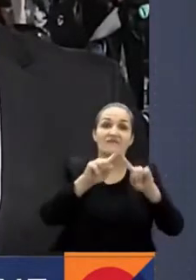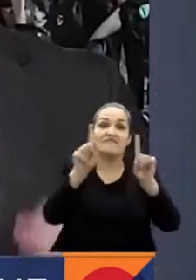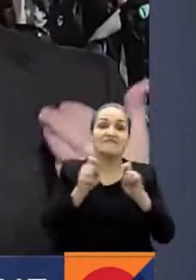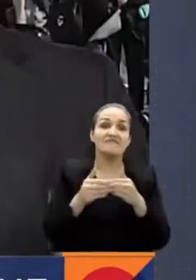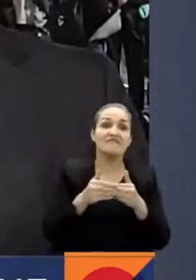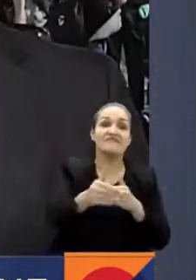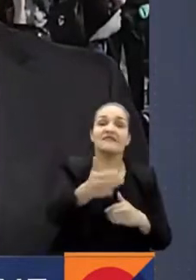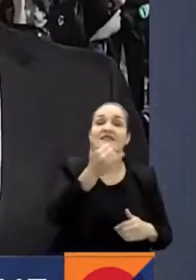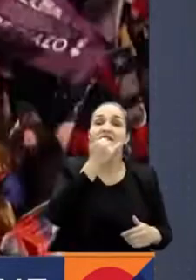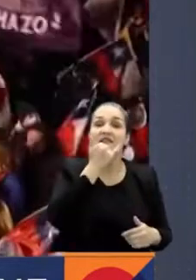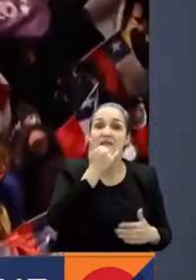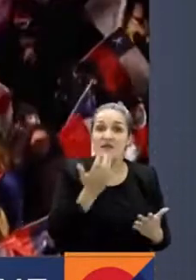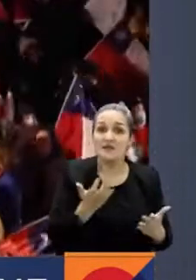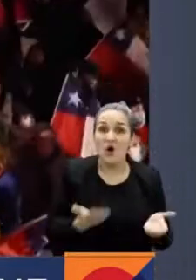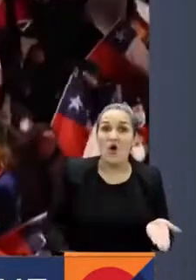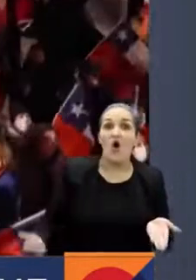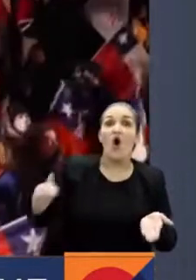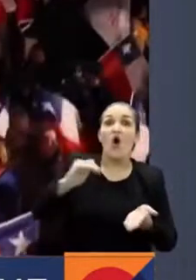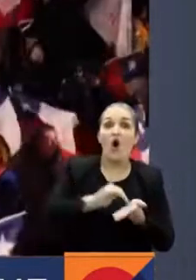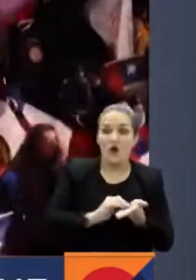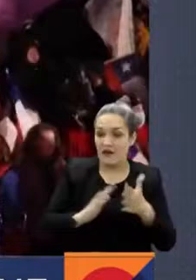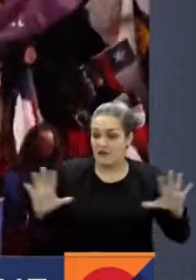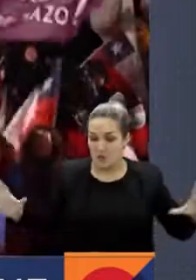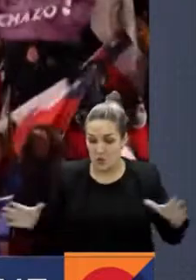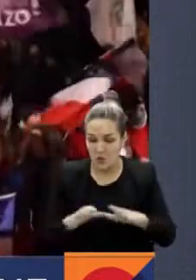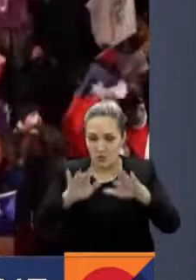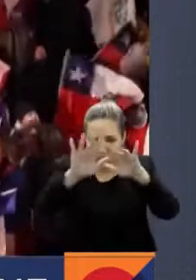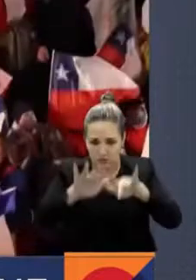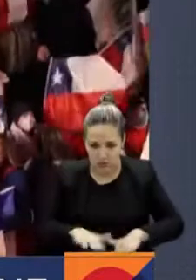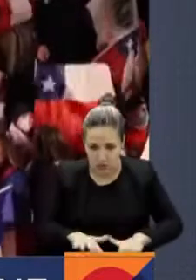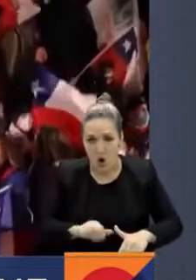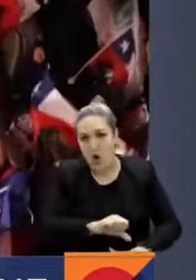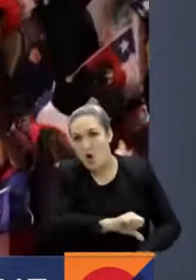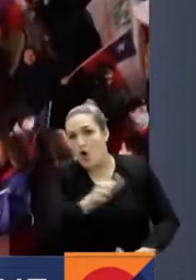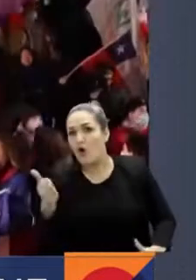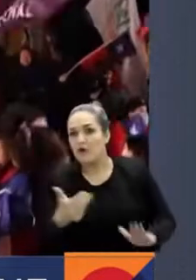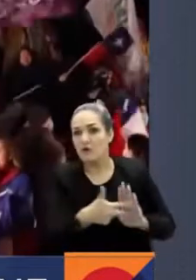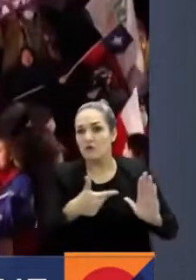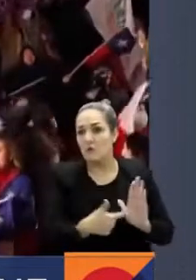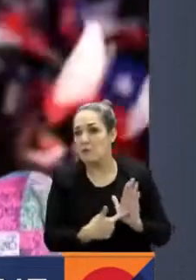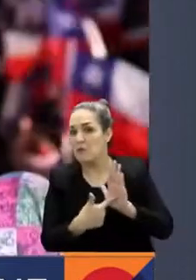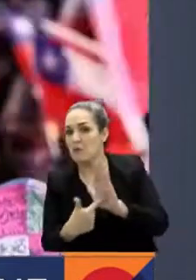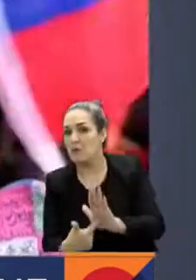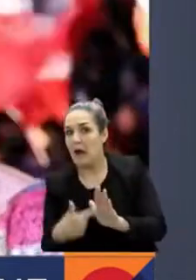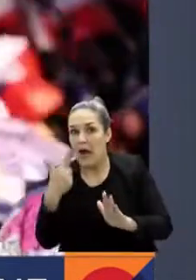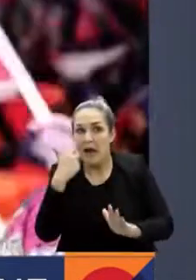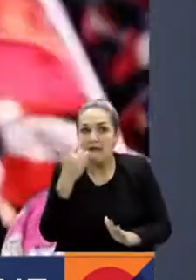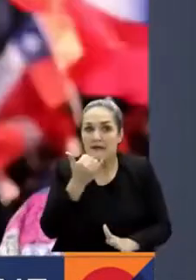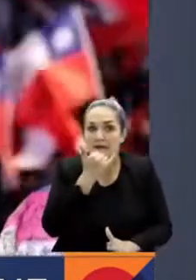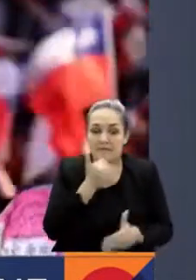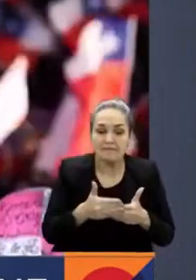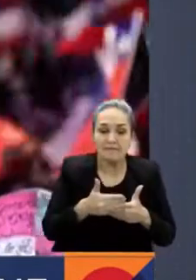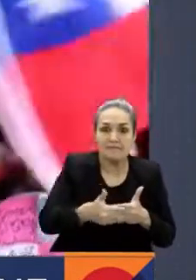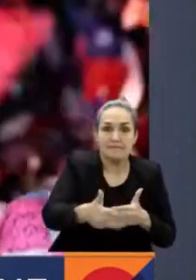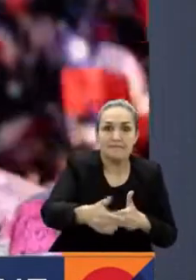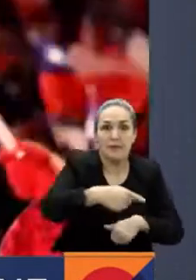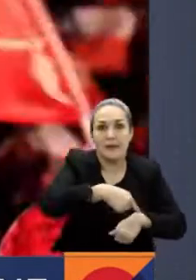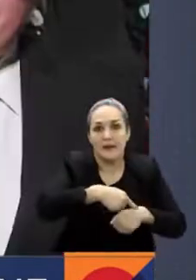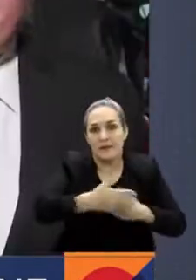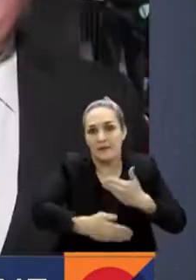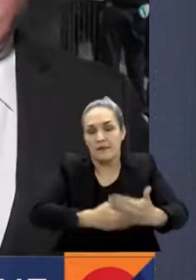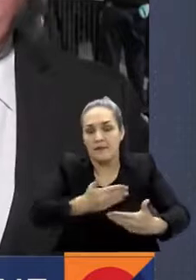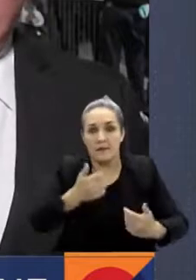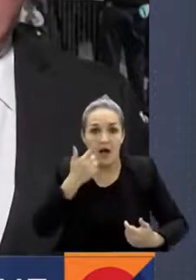ocurrir ahora? ¿Habrá un nuevo proceso constituyente? ¿Qué es lo que va a hacer el Congreso? Y ahora vamos a ver qué es lo que ocurre entonces con el correr de los días. Las reacciones